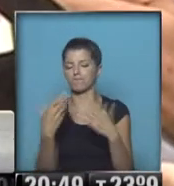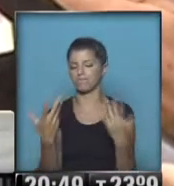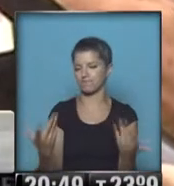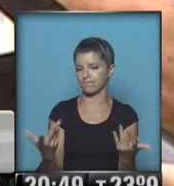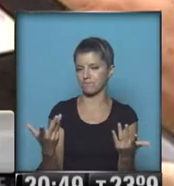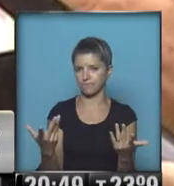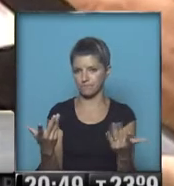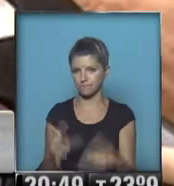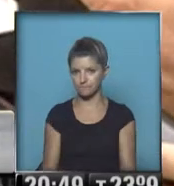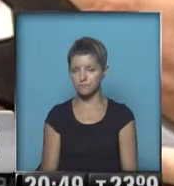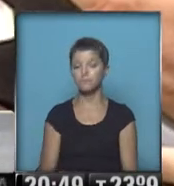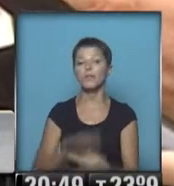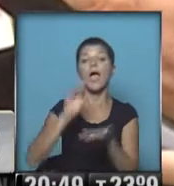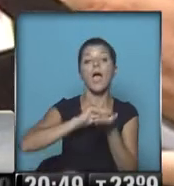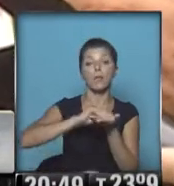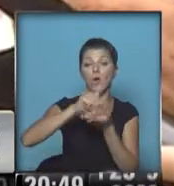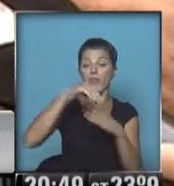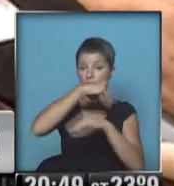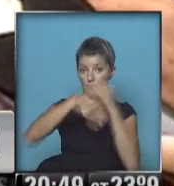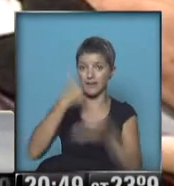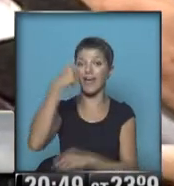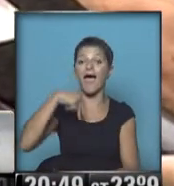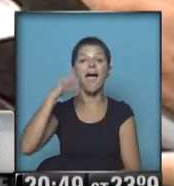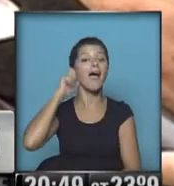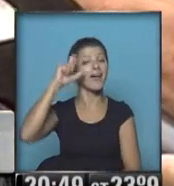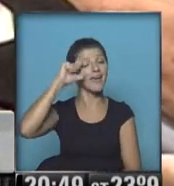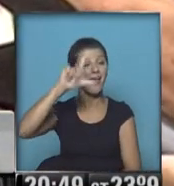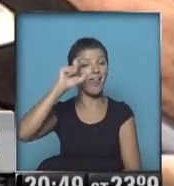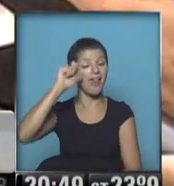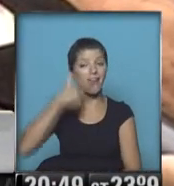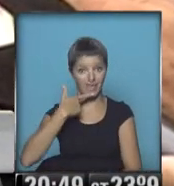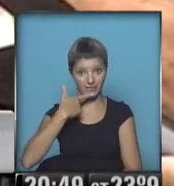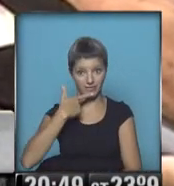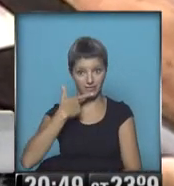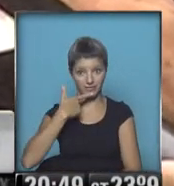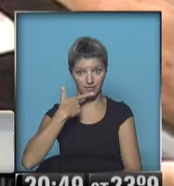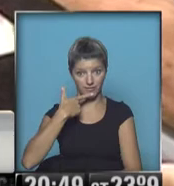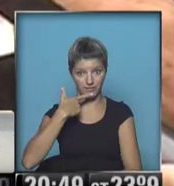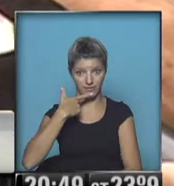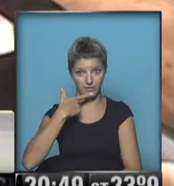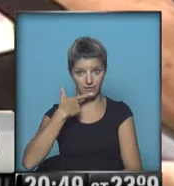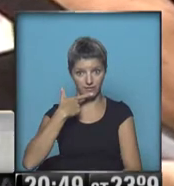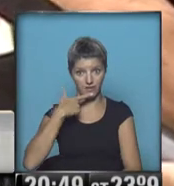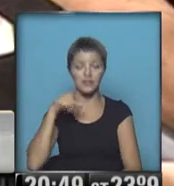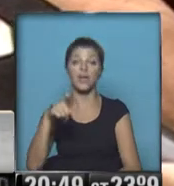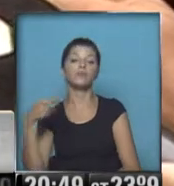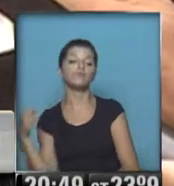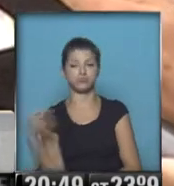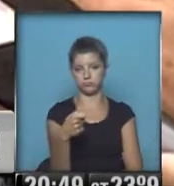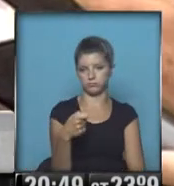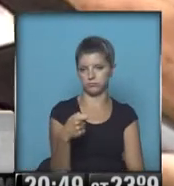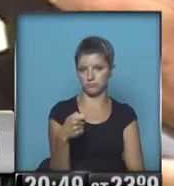querella de la familia de Ángeles Rawson es que quien le quitó la vida arteramente a